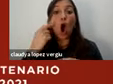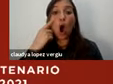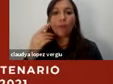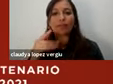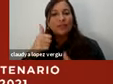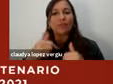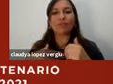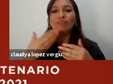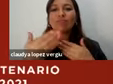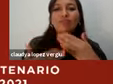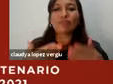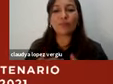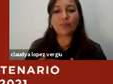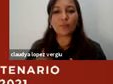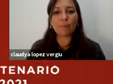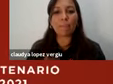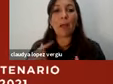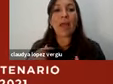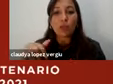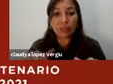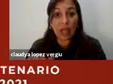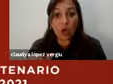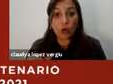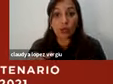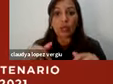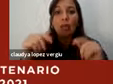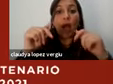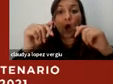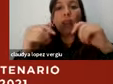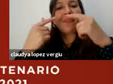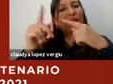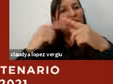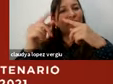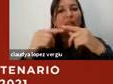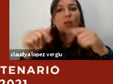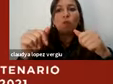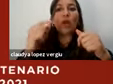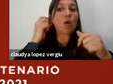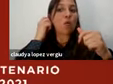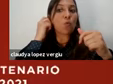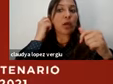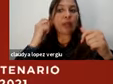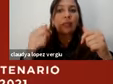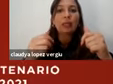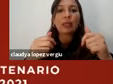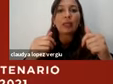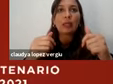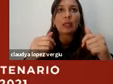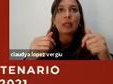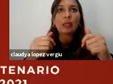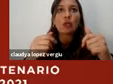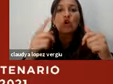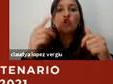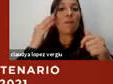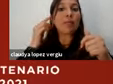¿no?, para su bienestar, de su familia y de sí misma, porque el miedo era que cada mujer Aguajún solamente se